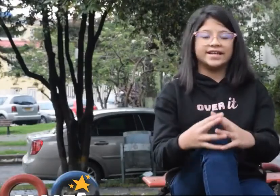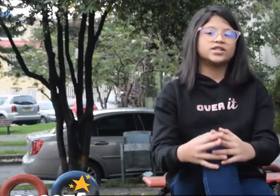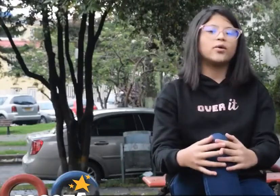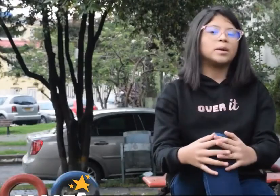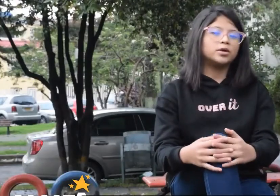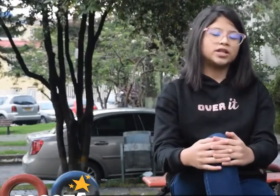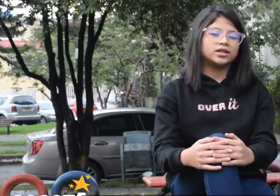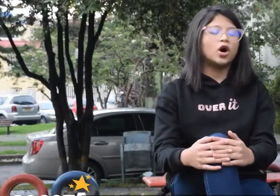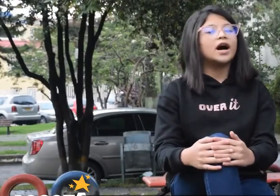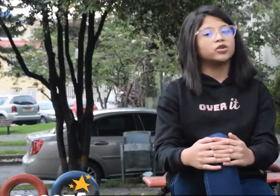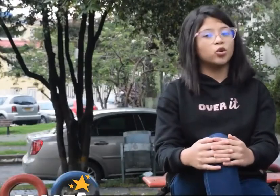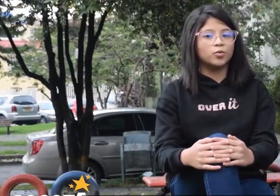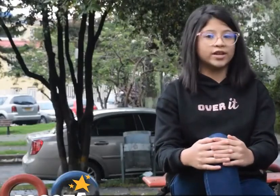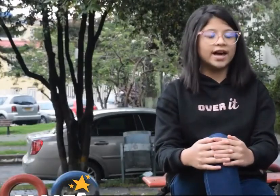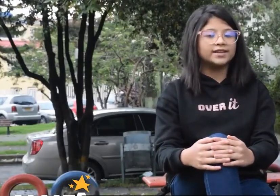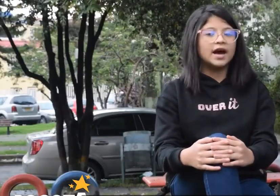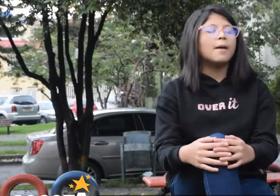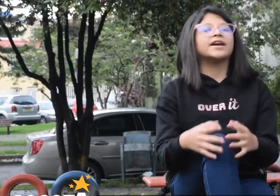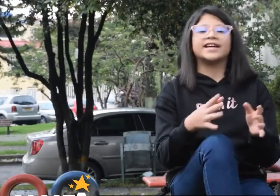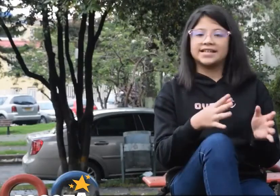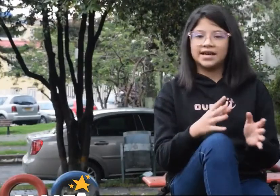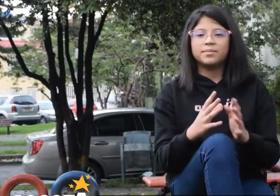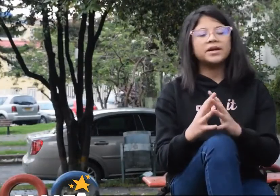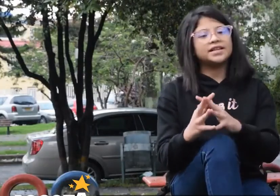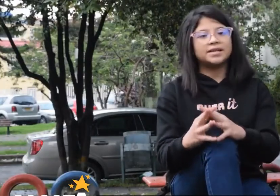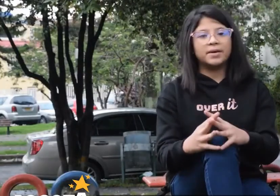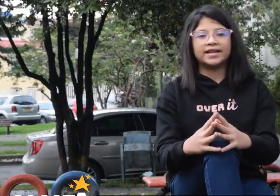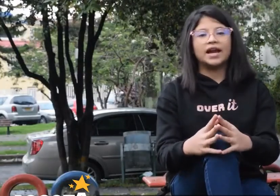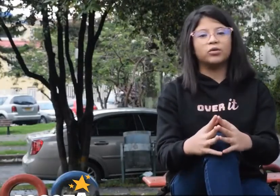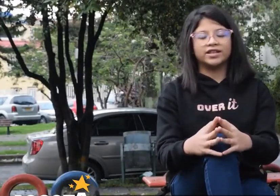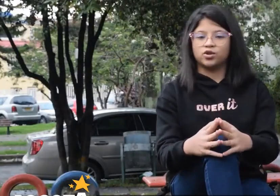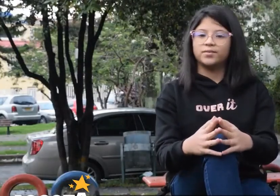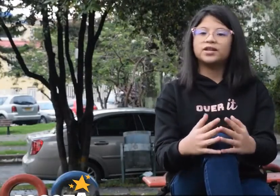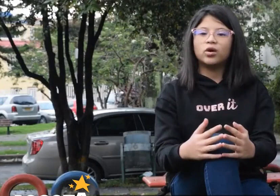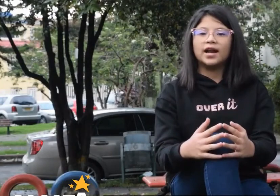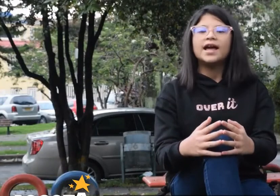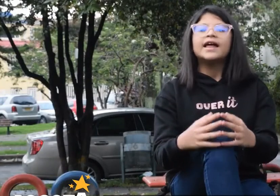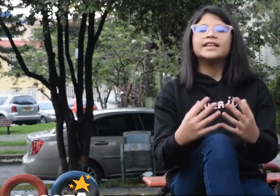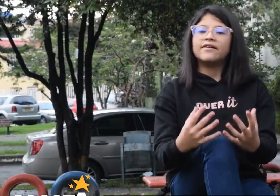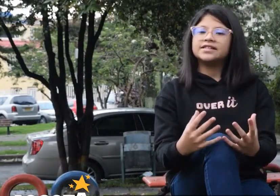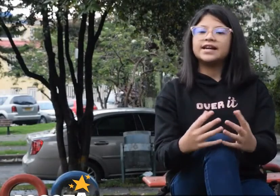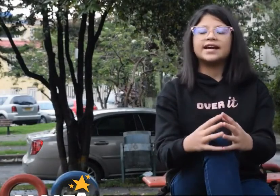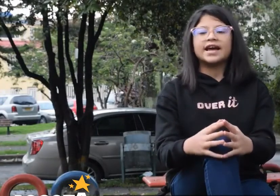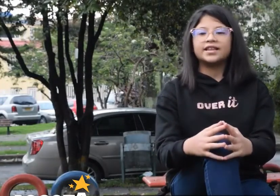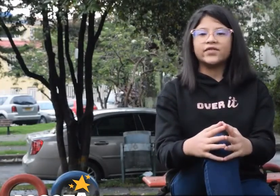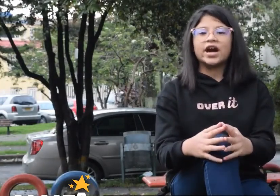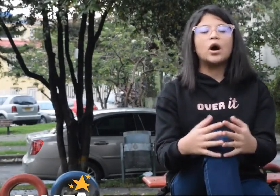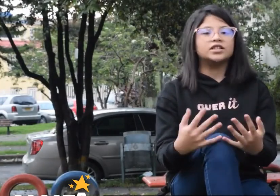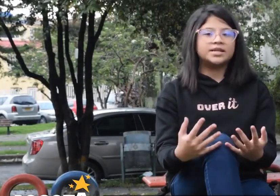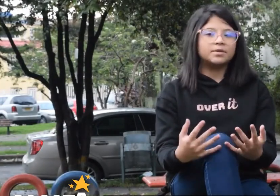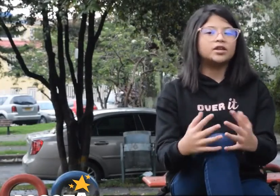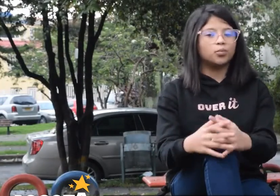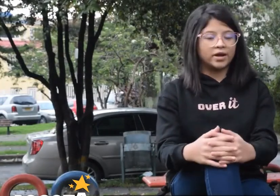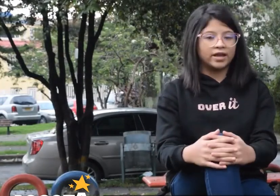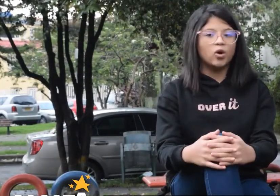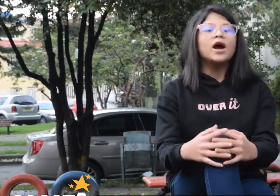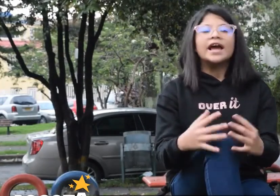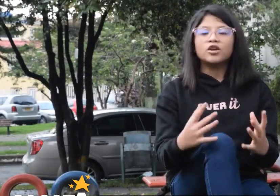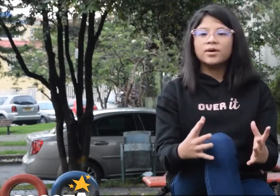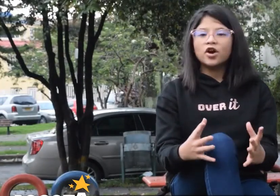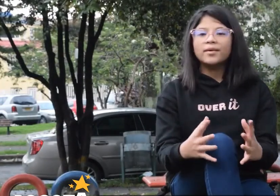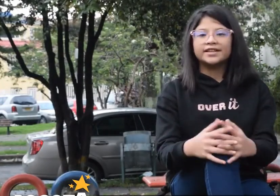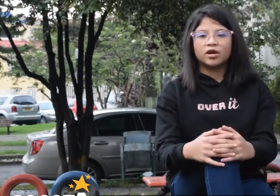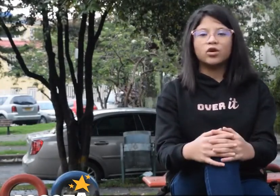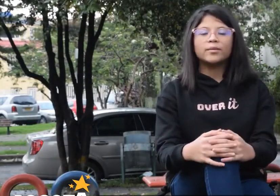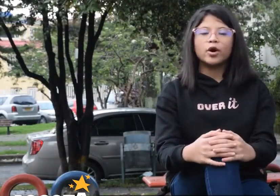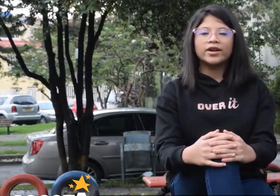de decidir sobre el proyecto a tu comunidad. Para ingresar y participar de la votación virtual, debes tener identificado el chip de tu predio, el